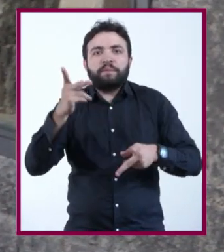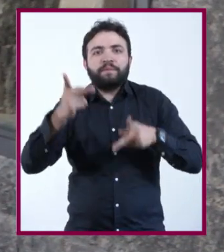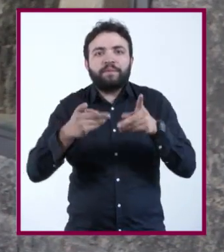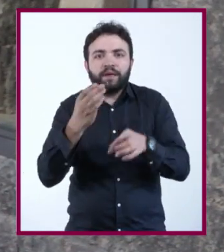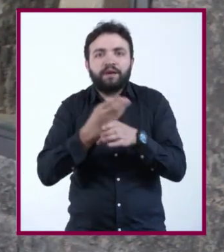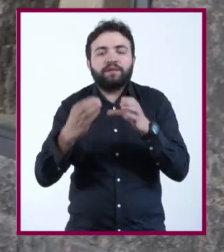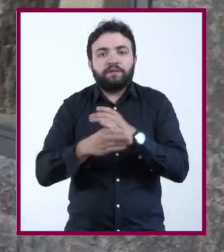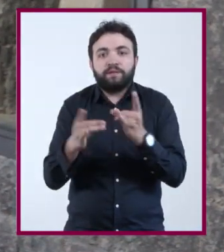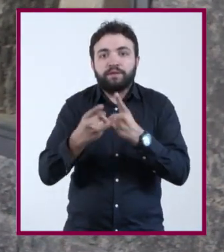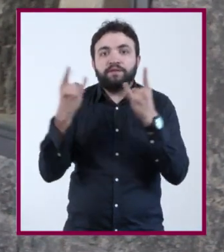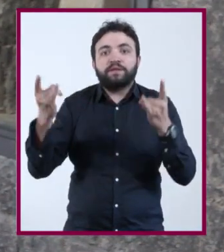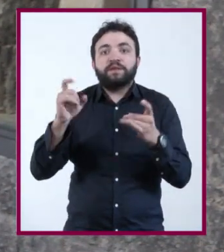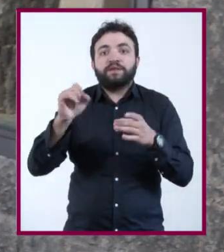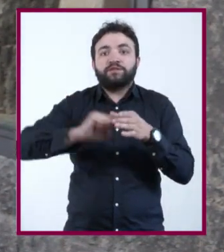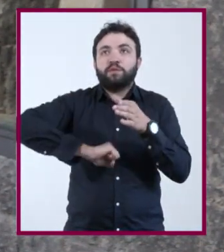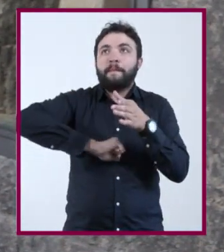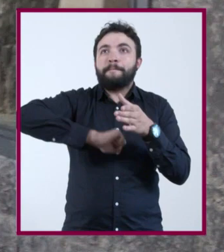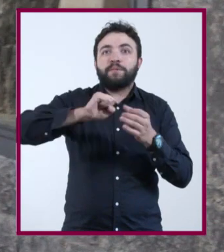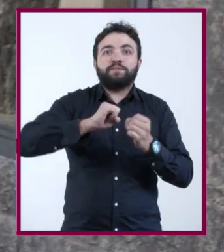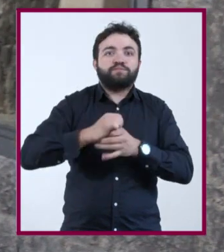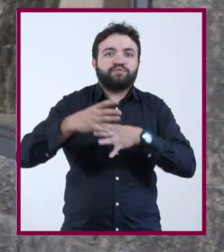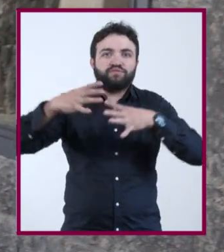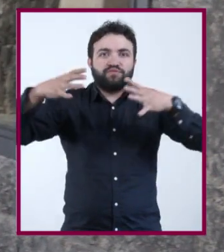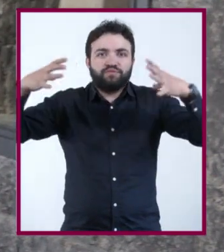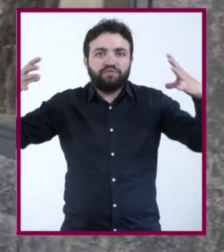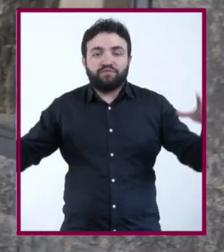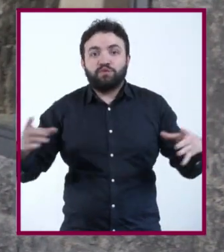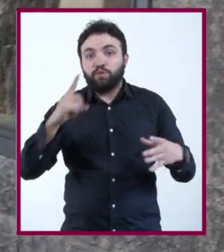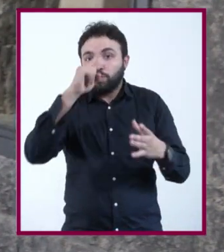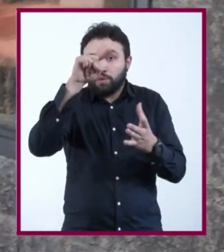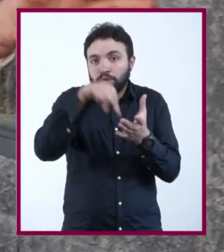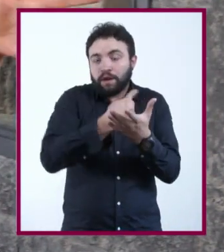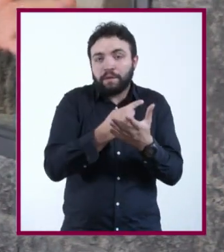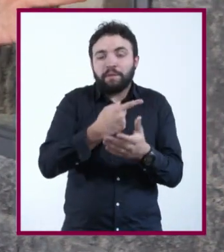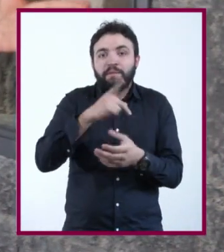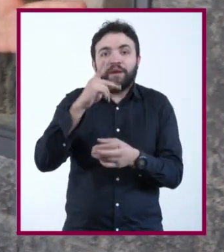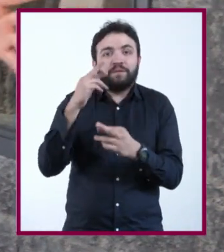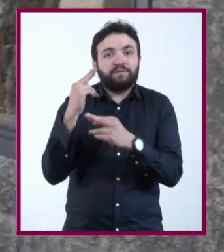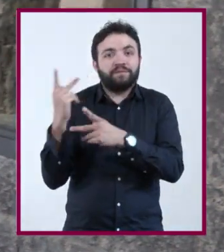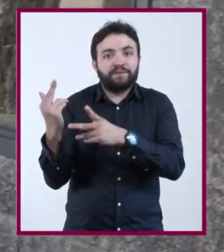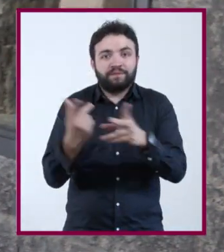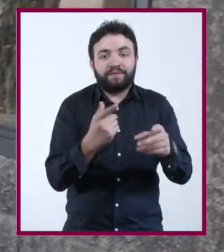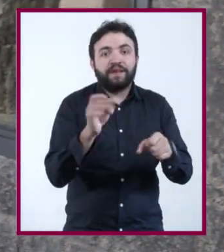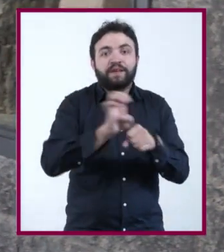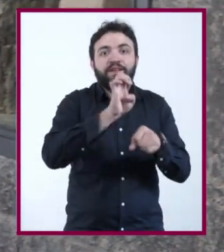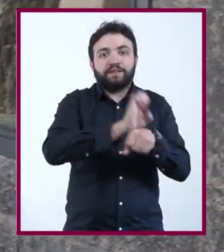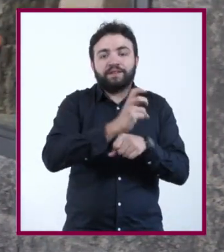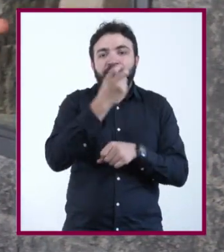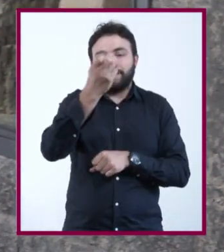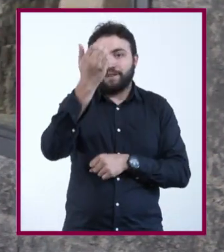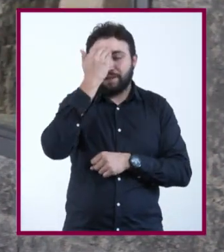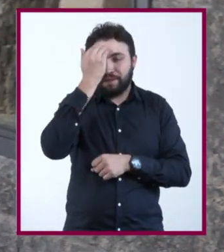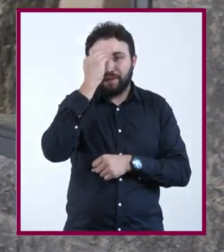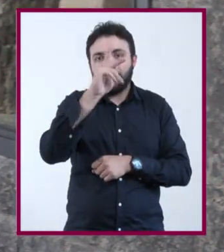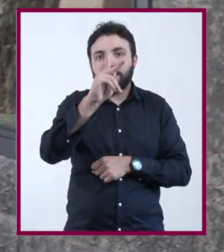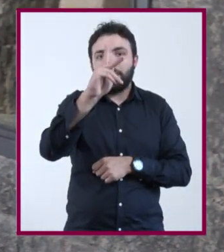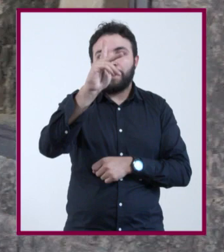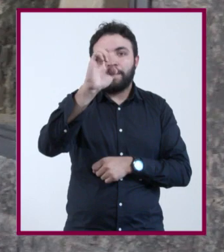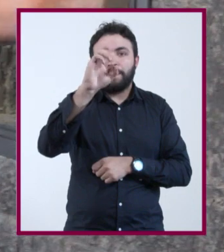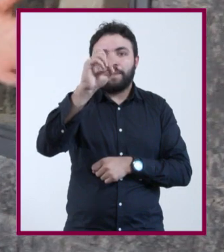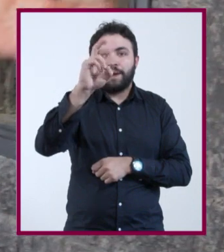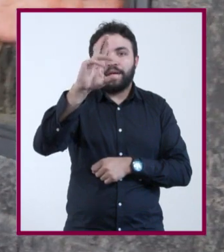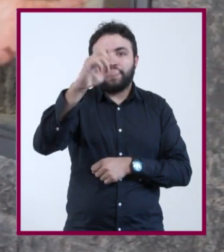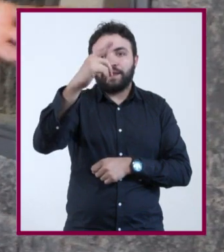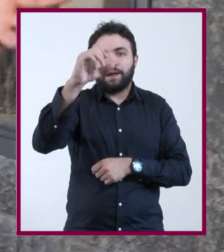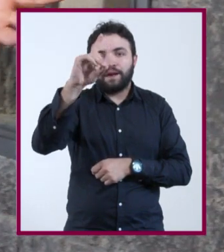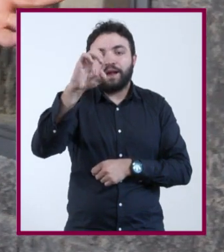explosión única, se llama monogenética, que hace una explosión una sola vez y destruye todo a su paso. Y formó todo este lado que conocemos como Pedregal de